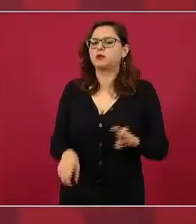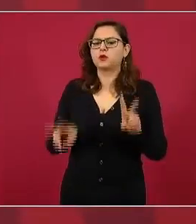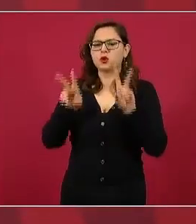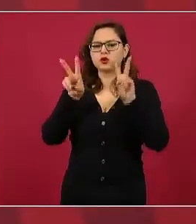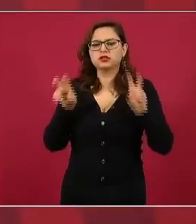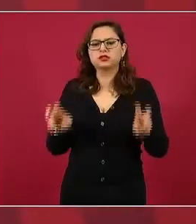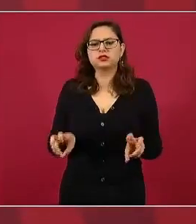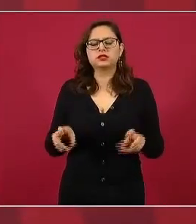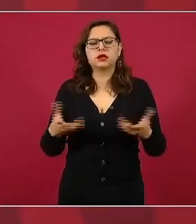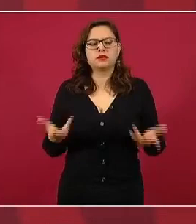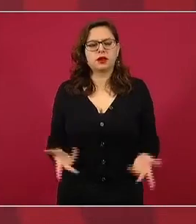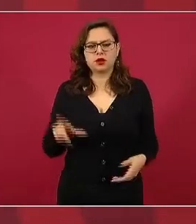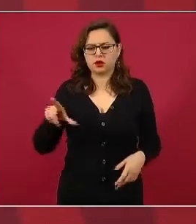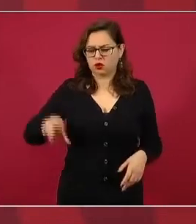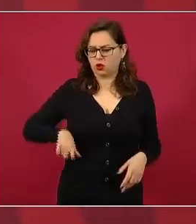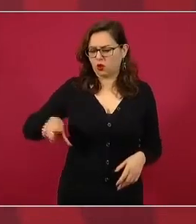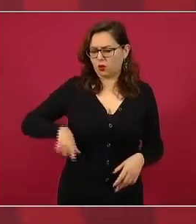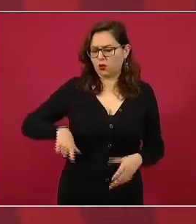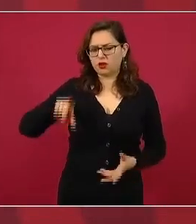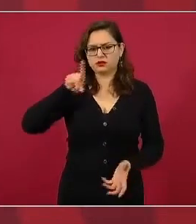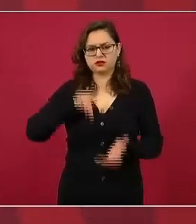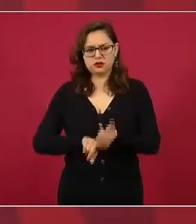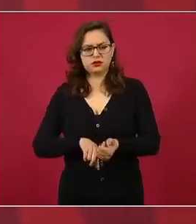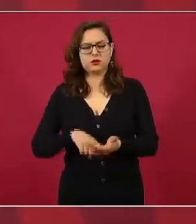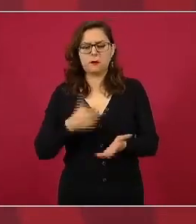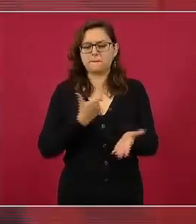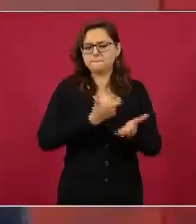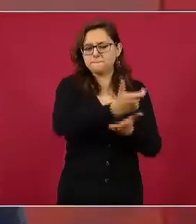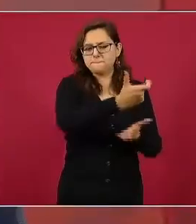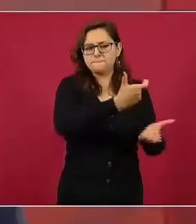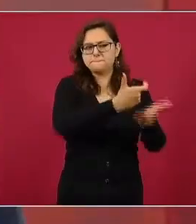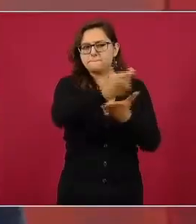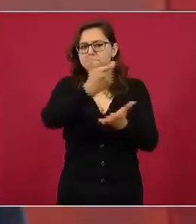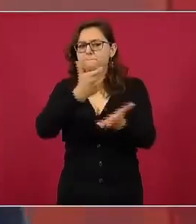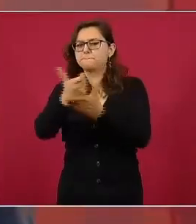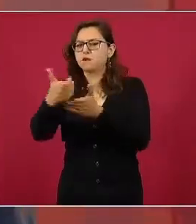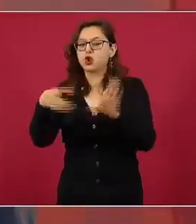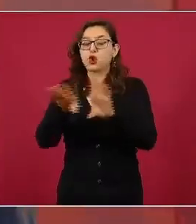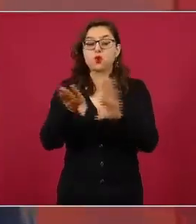de los altos funcionarios públicos. Seguirle la pista al dinero.